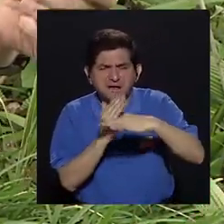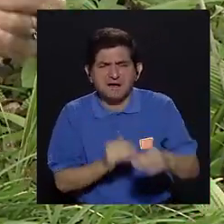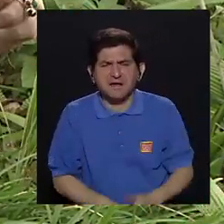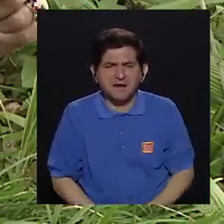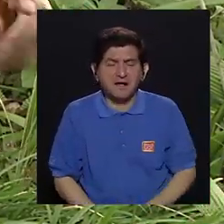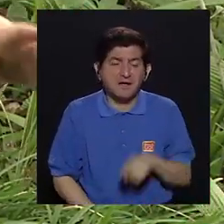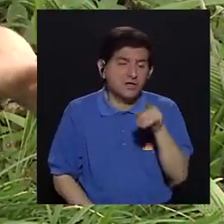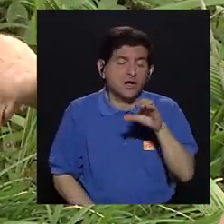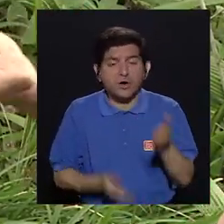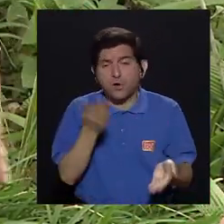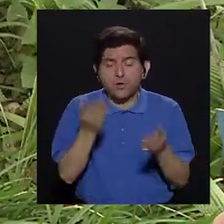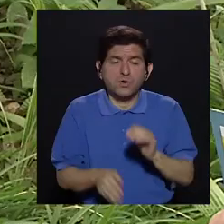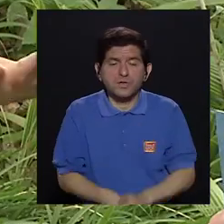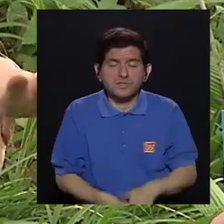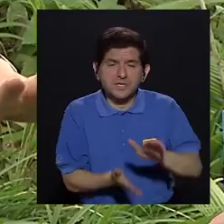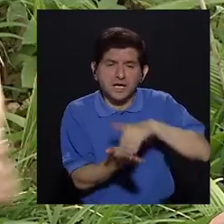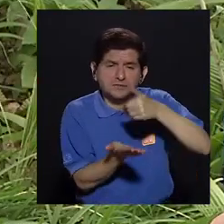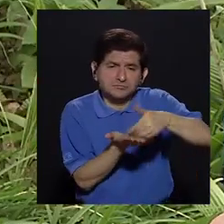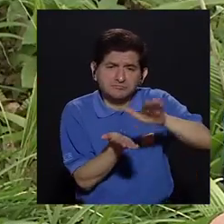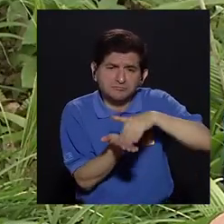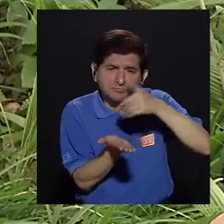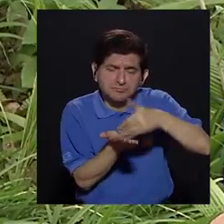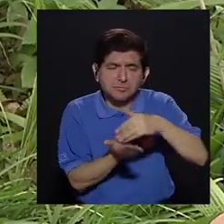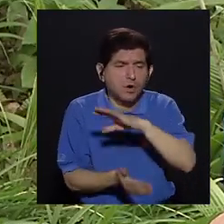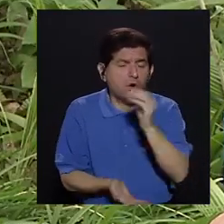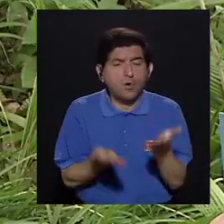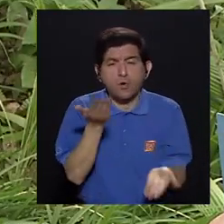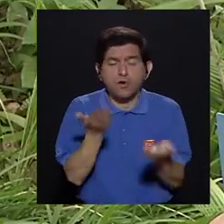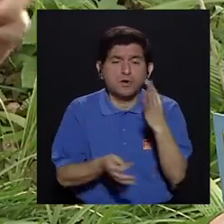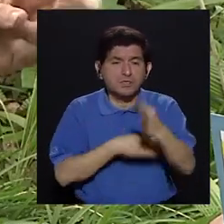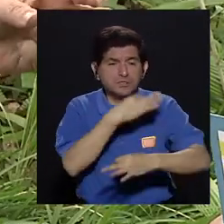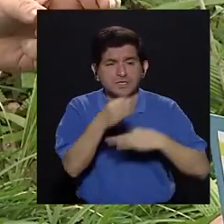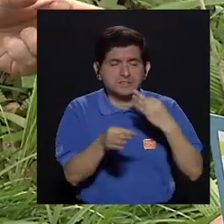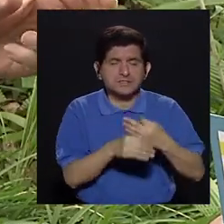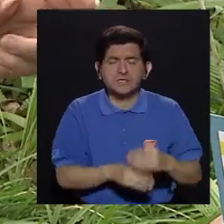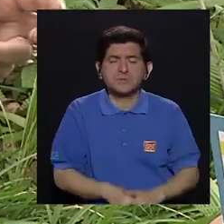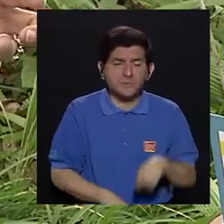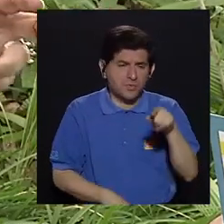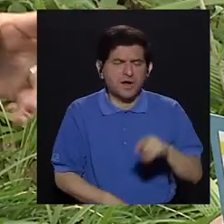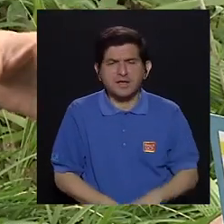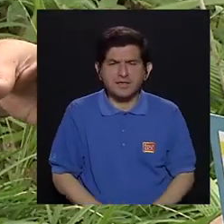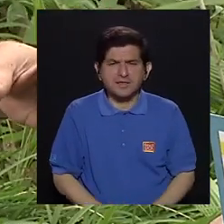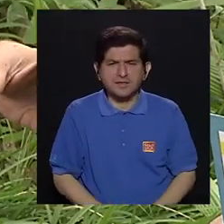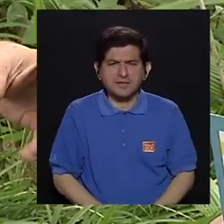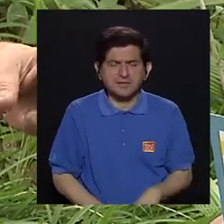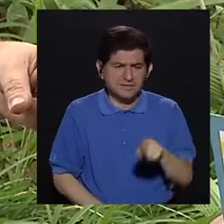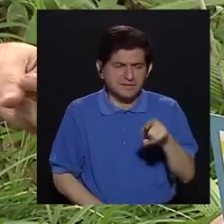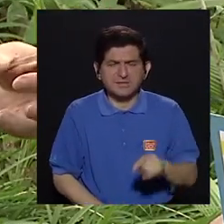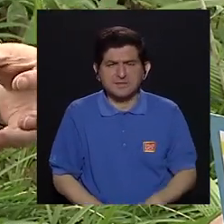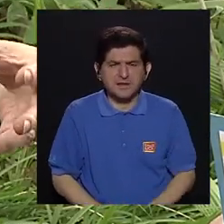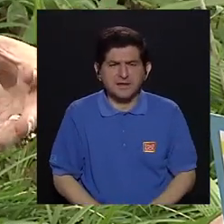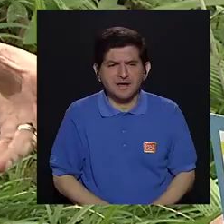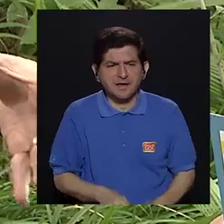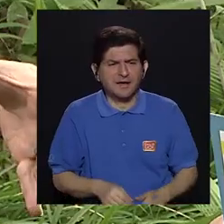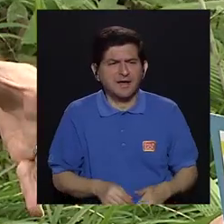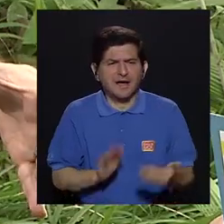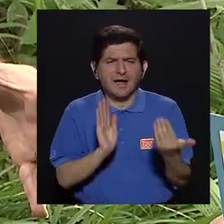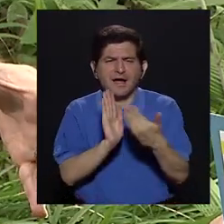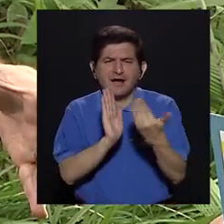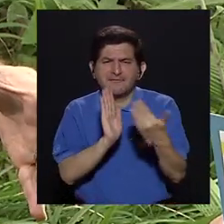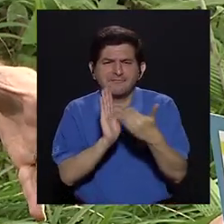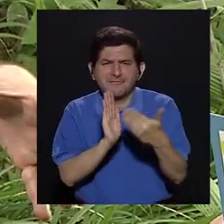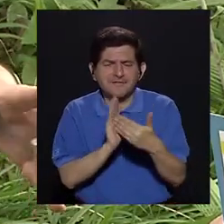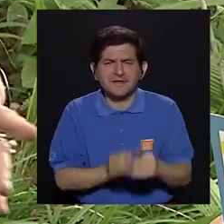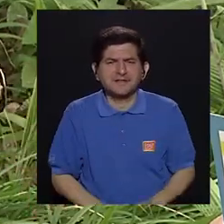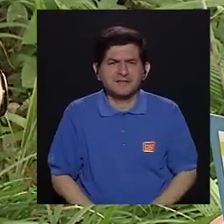montón mantequilla, ¿verdad? Sí, mantequilla o algún condimento que sea, digamos, como muy